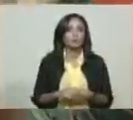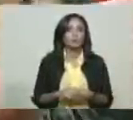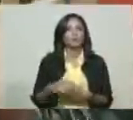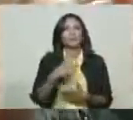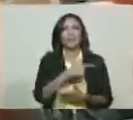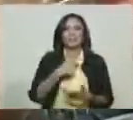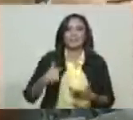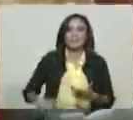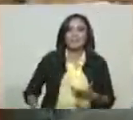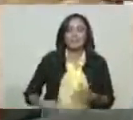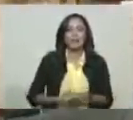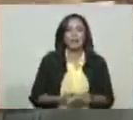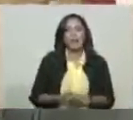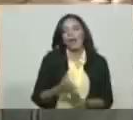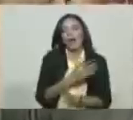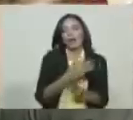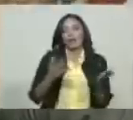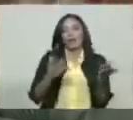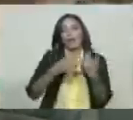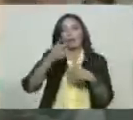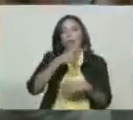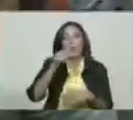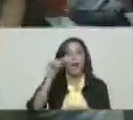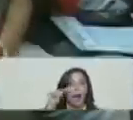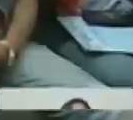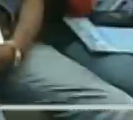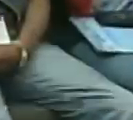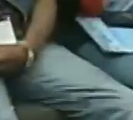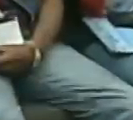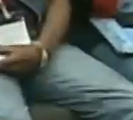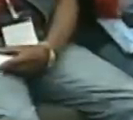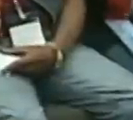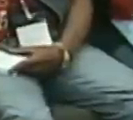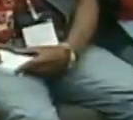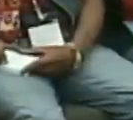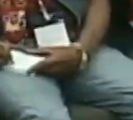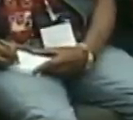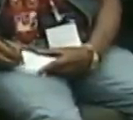China, ya existe un poder en el Asia.